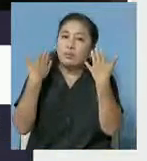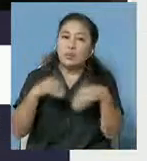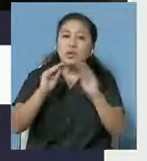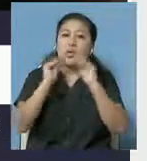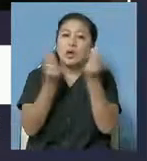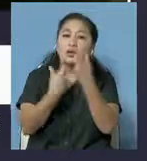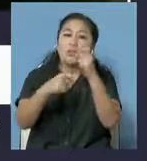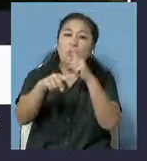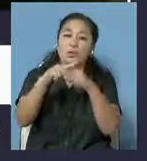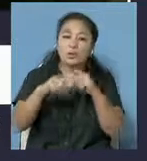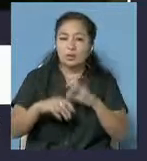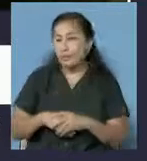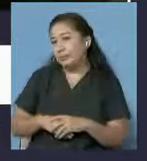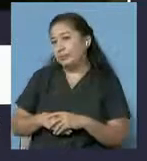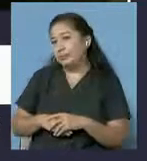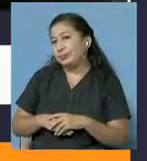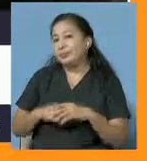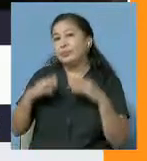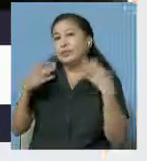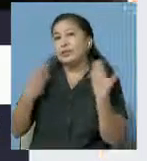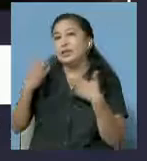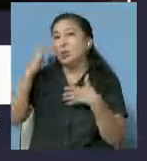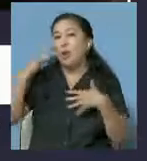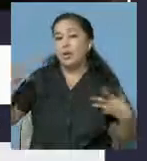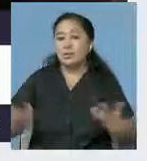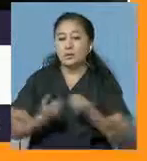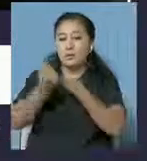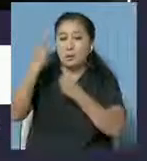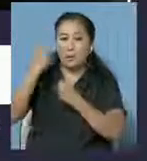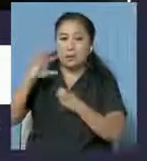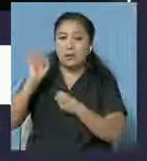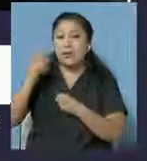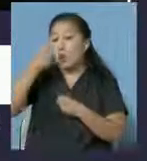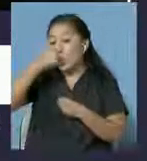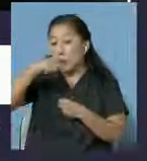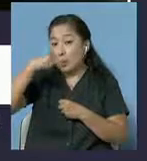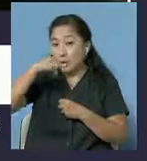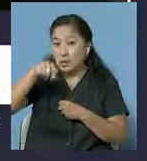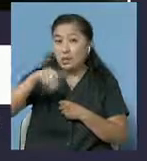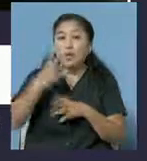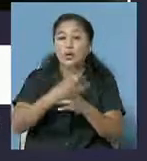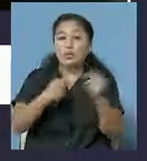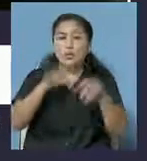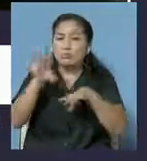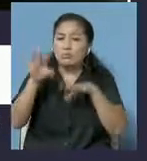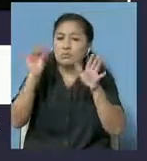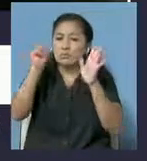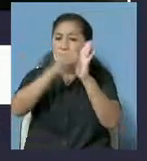resultados sean positivos. Y este corolario de los 90 años va a finalizar el domingo con un nuevo sorteo del Bingo